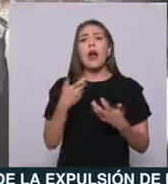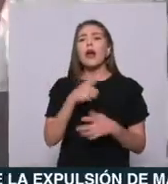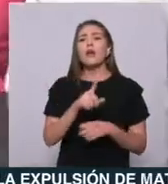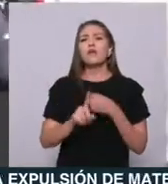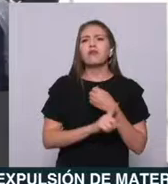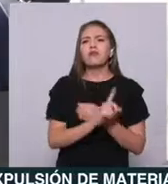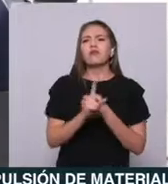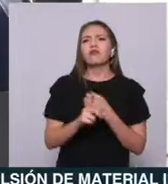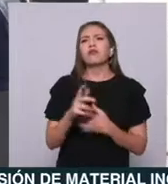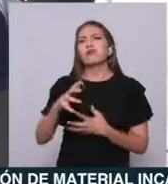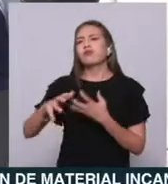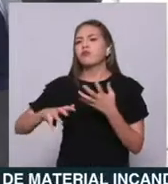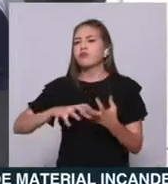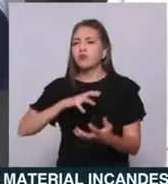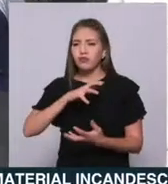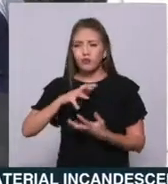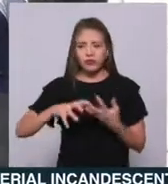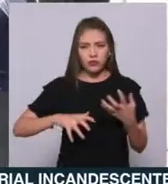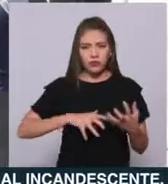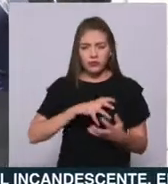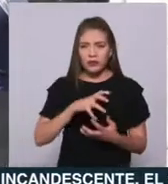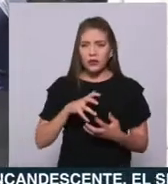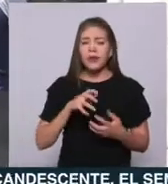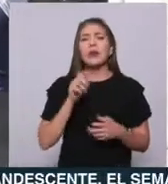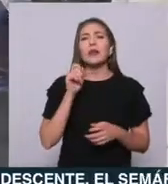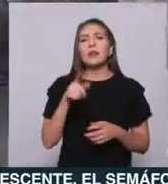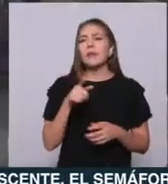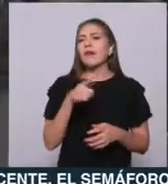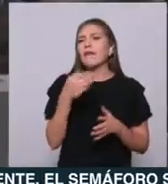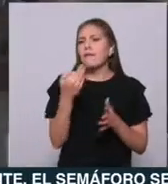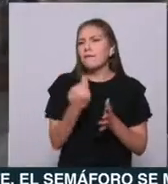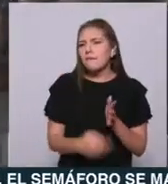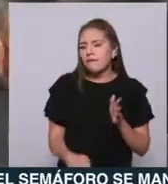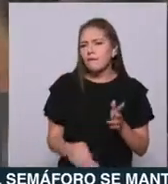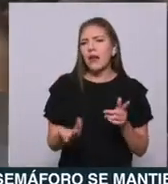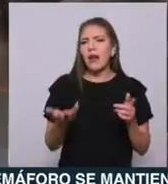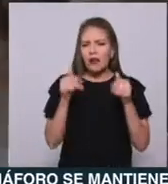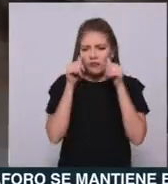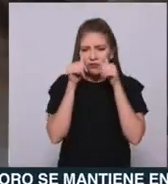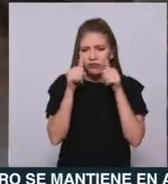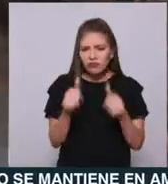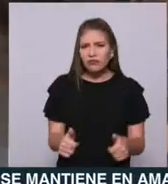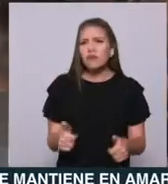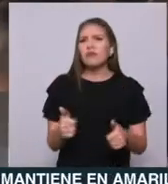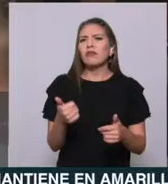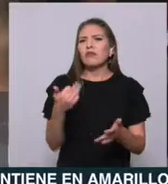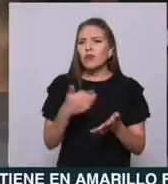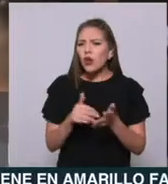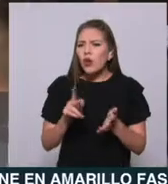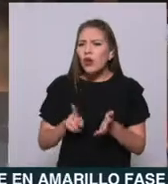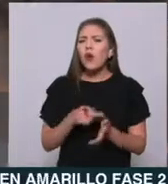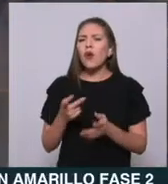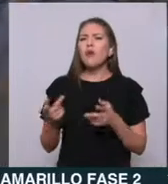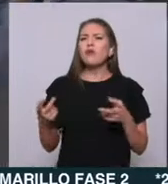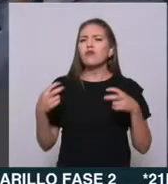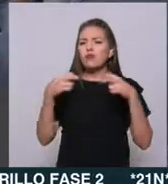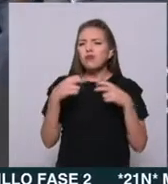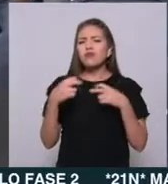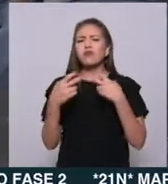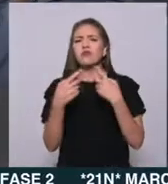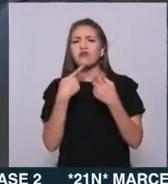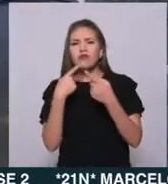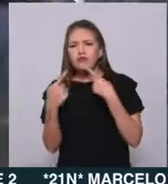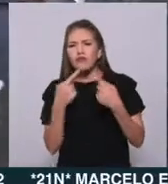encendieran, ¿no? Una de ellas era la falta de atención, la falta de reanudación del diálogo y sobre todo el no haber